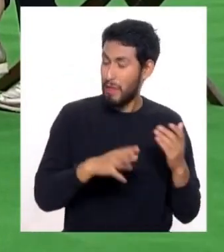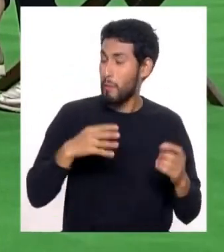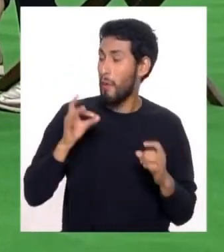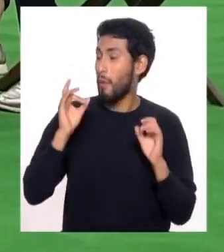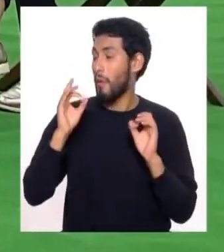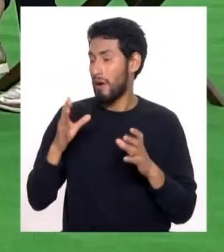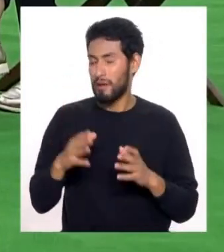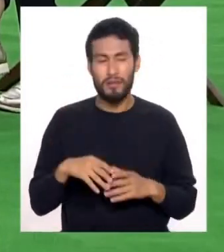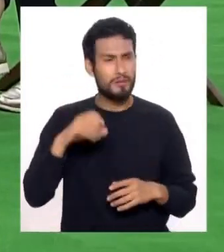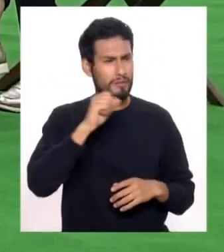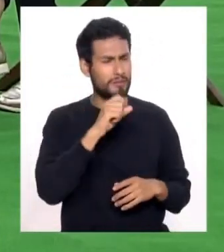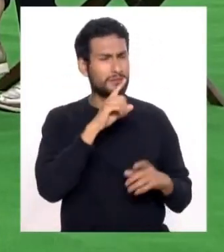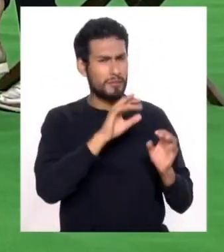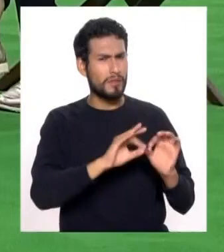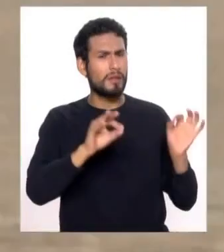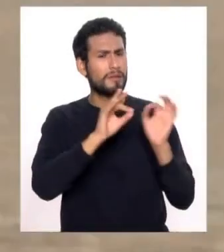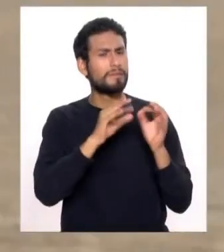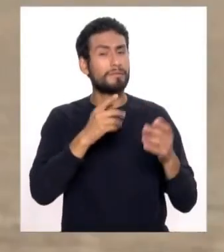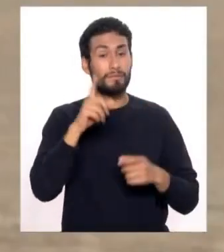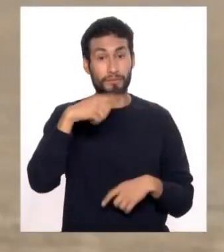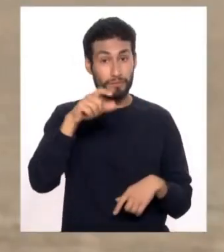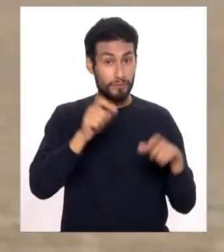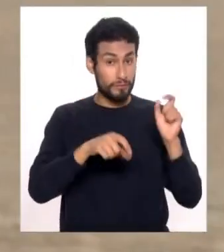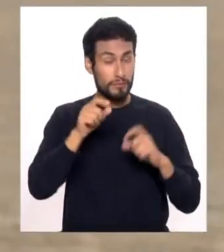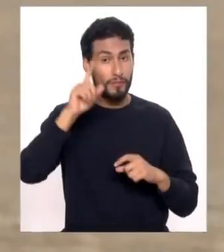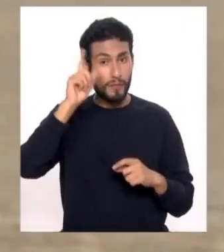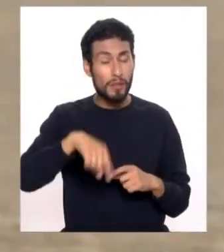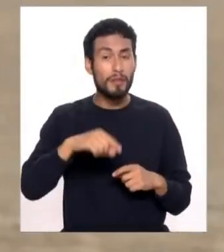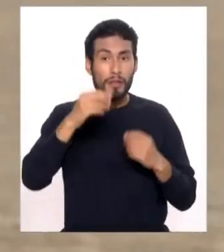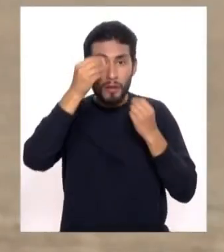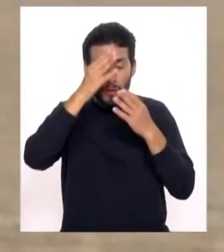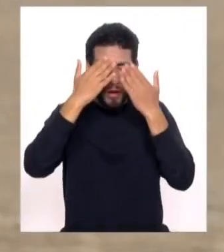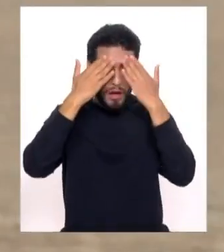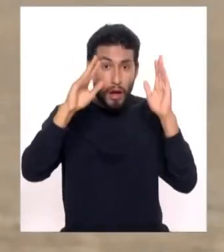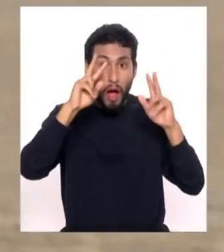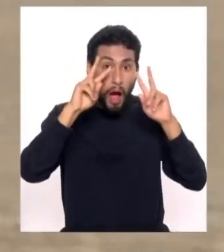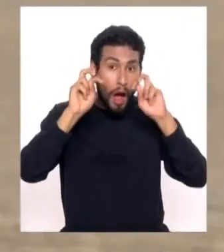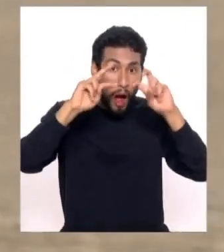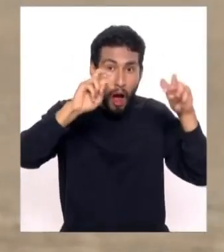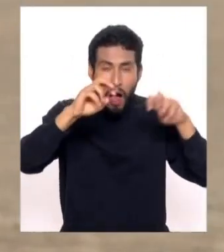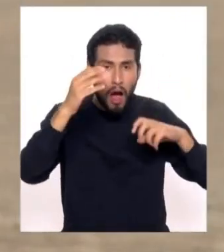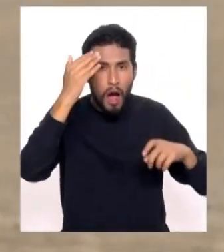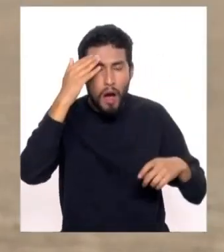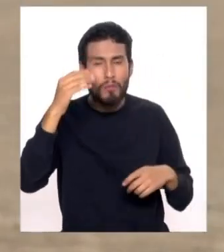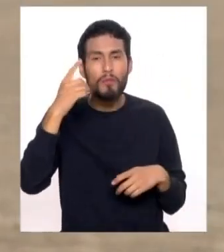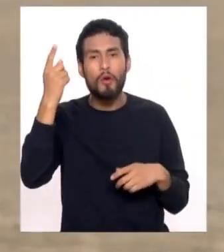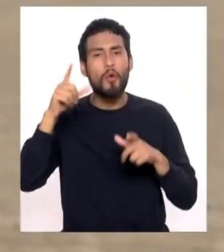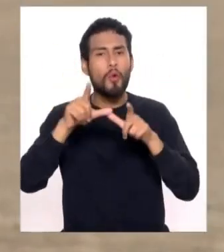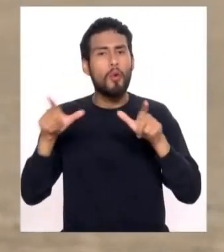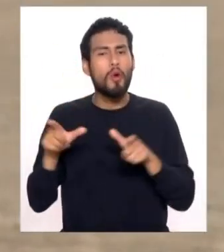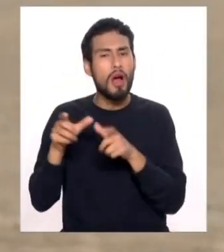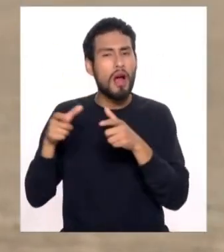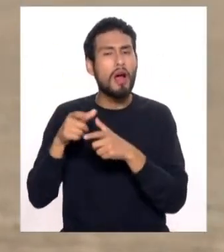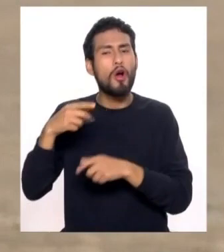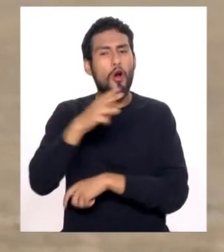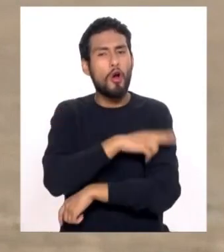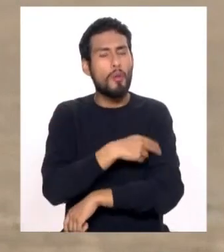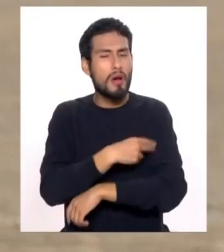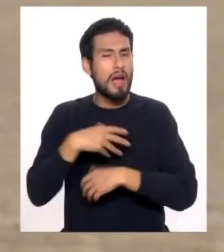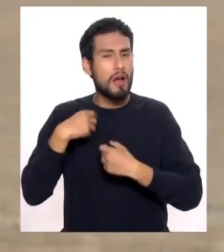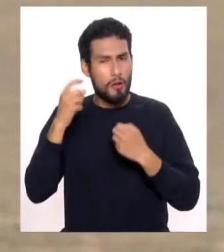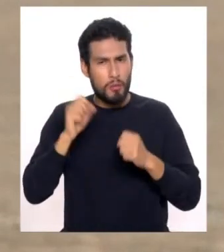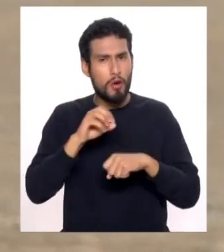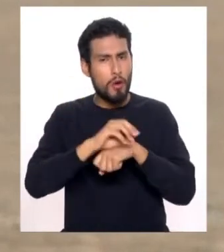es. Por eso es que es muy importante que nuestra población se mantenga siempre informada, siempre en contacto con su establecimiento de salud para que le dé la